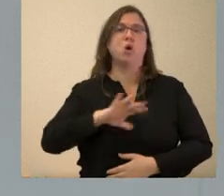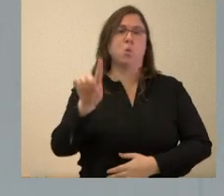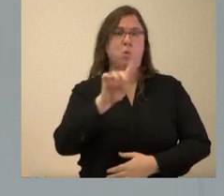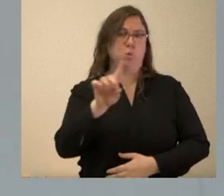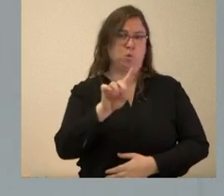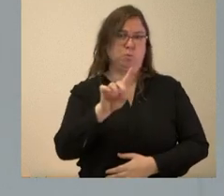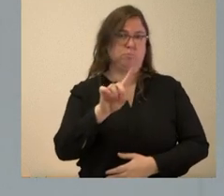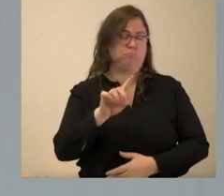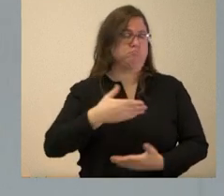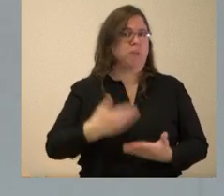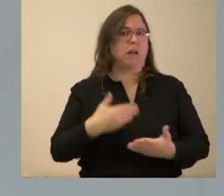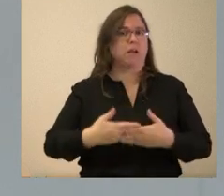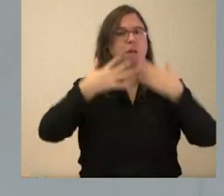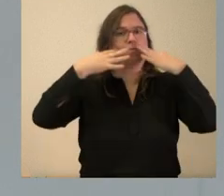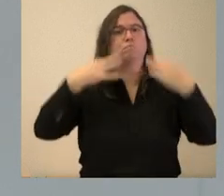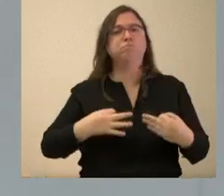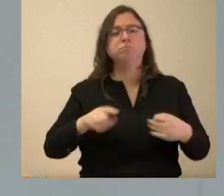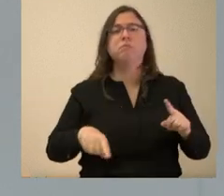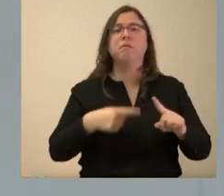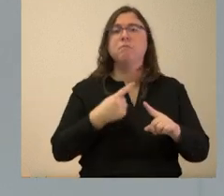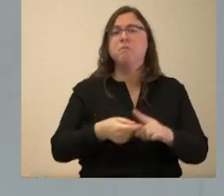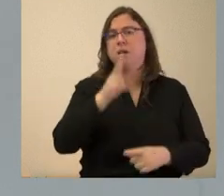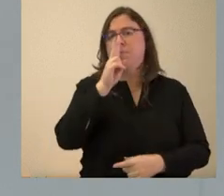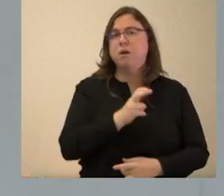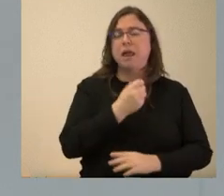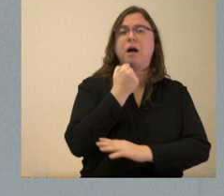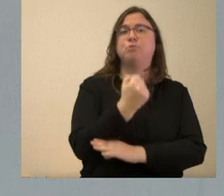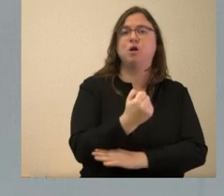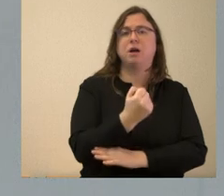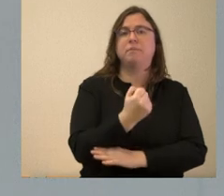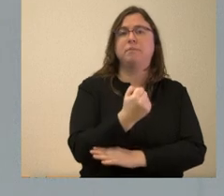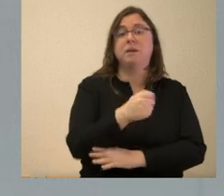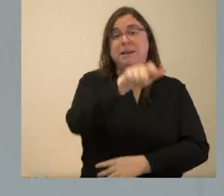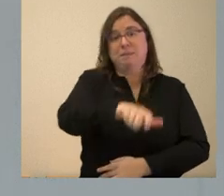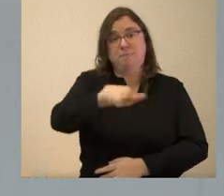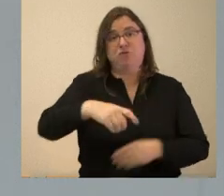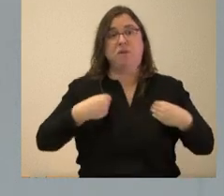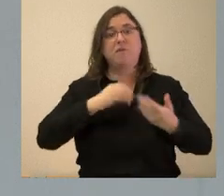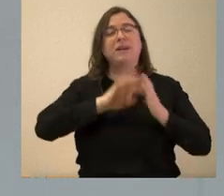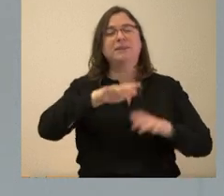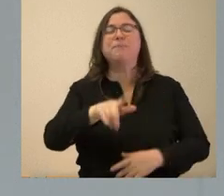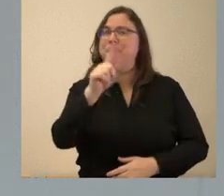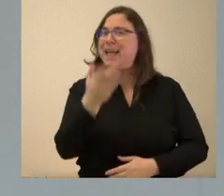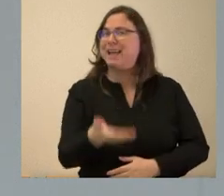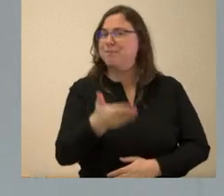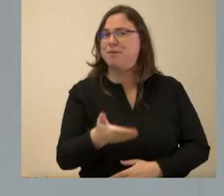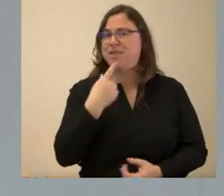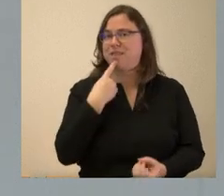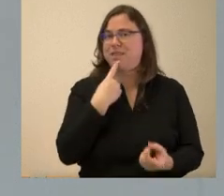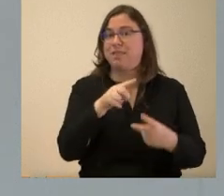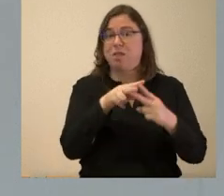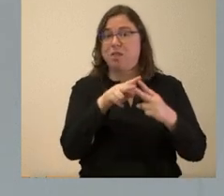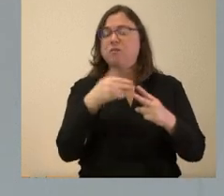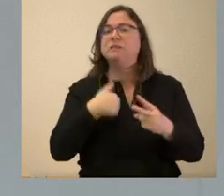a plenas garantías y también Para apoyar a las personas de Castilla y león es muy importante que en estos dos aspectos